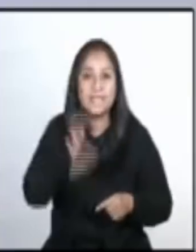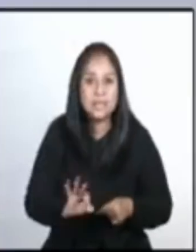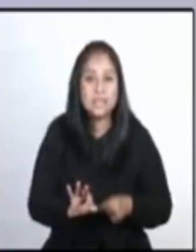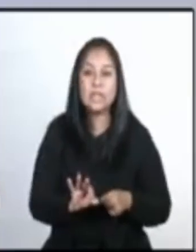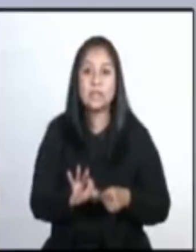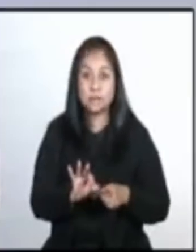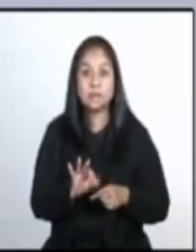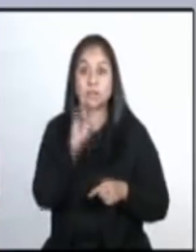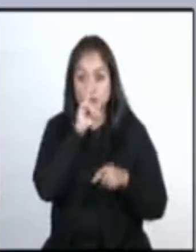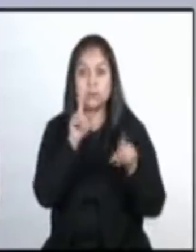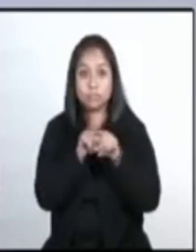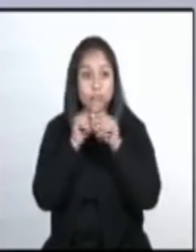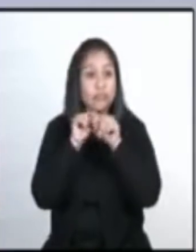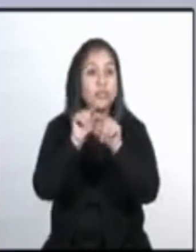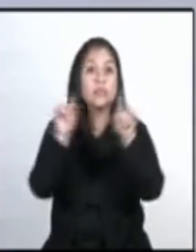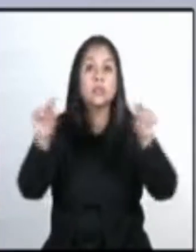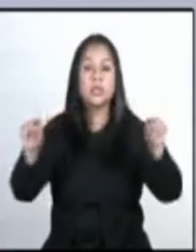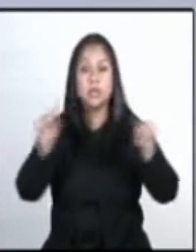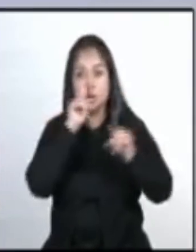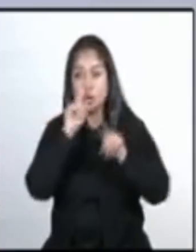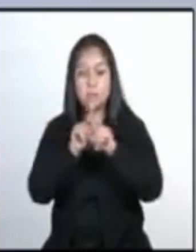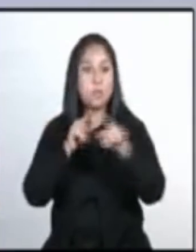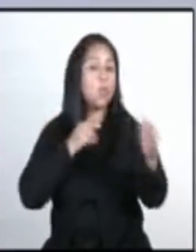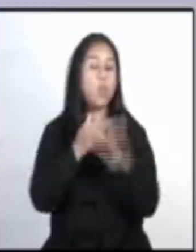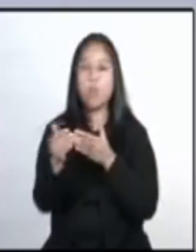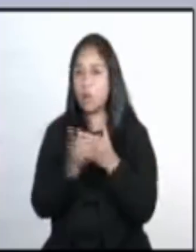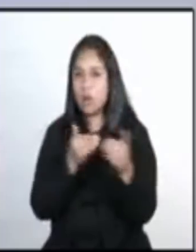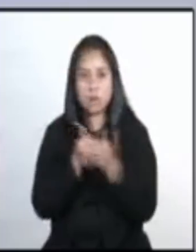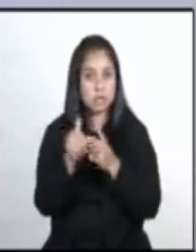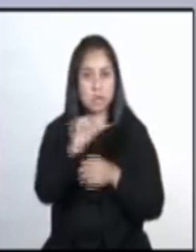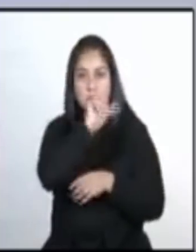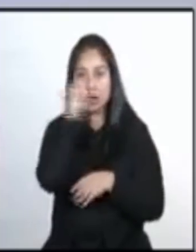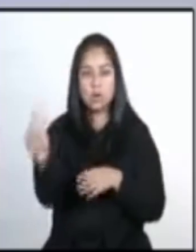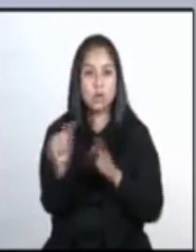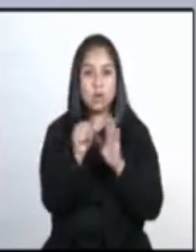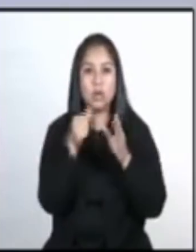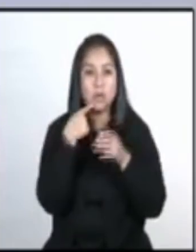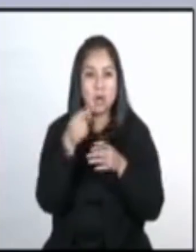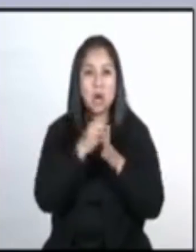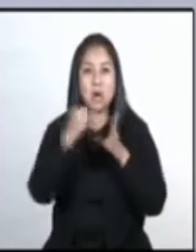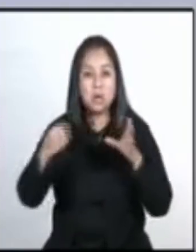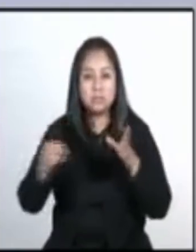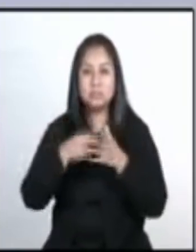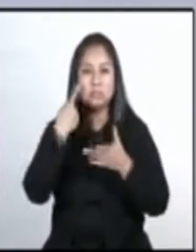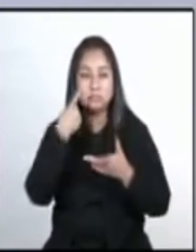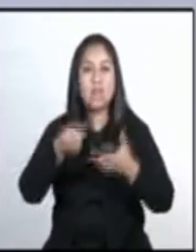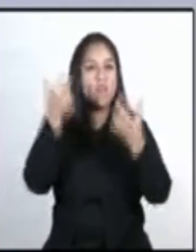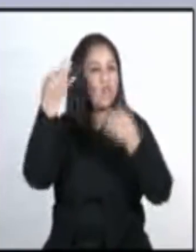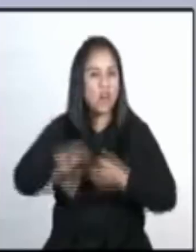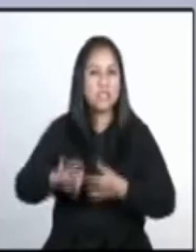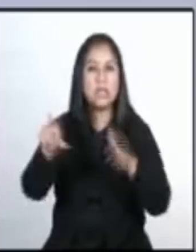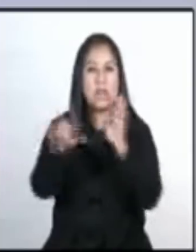noticias falsas o, valiéndose de cualquier otro artificio semejante, desviare o falseare las leyes